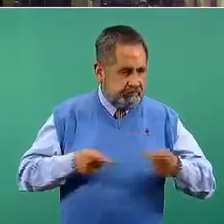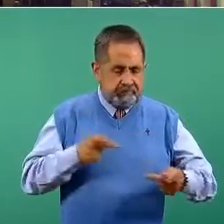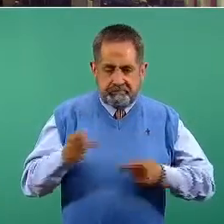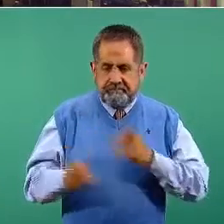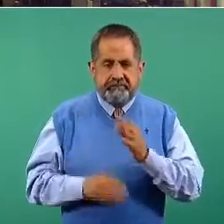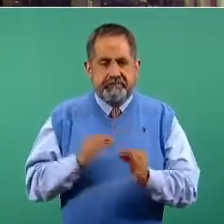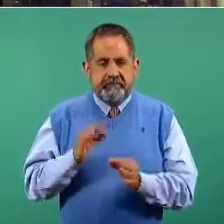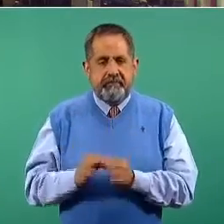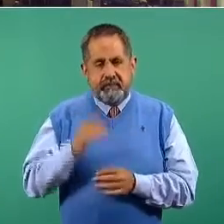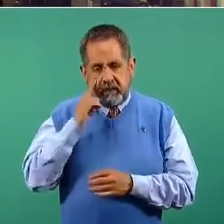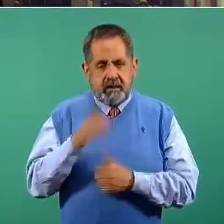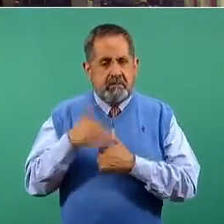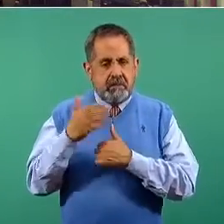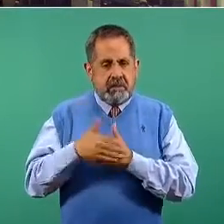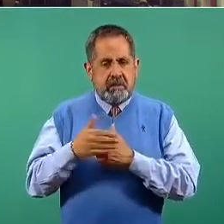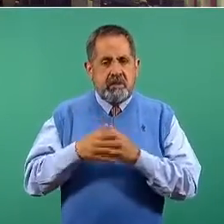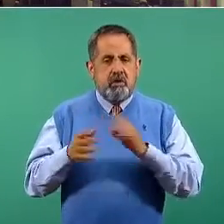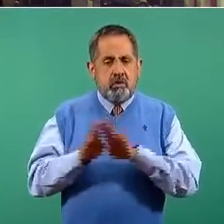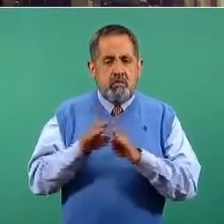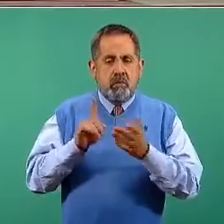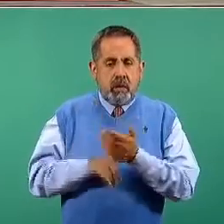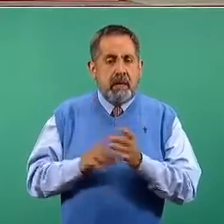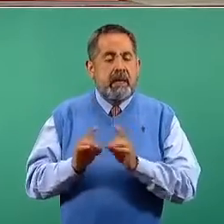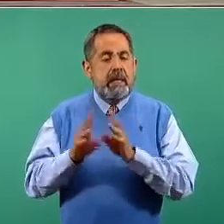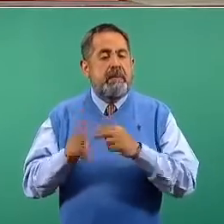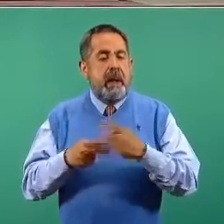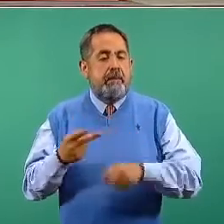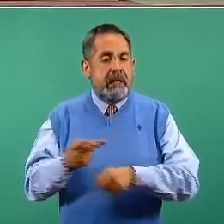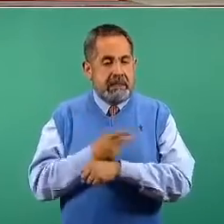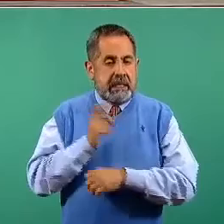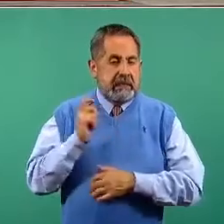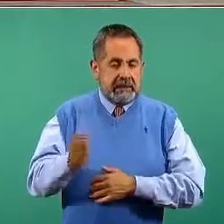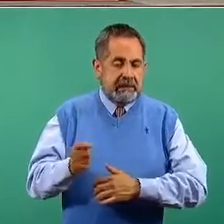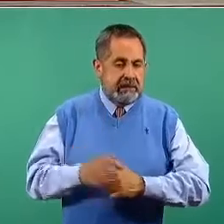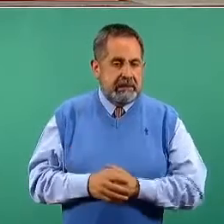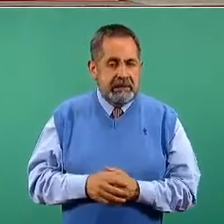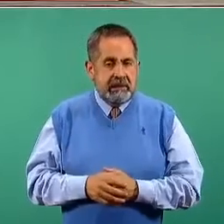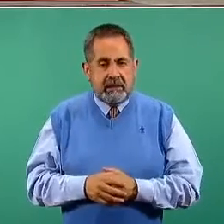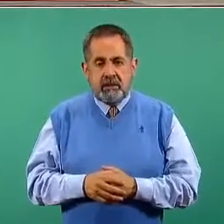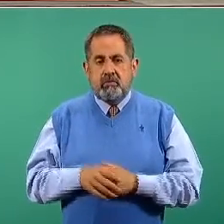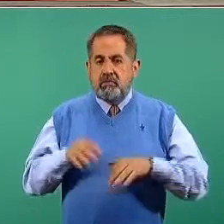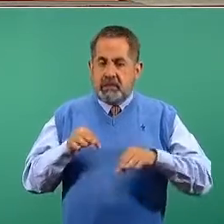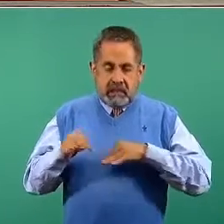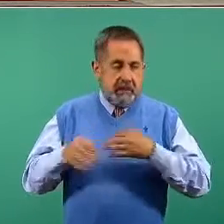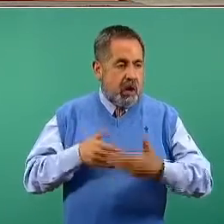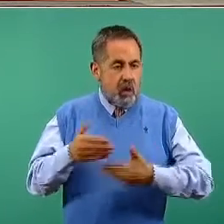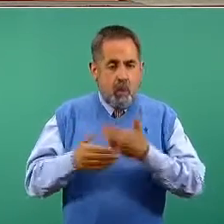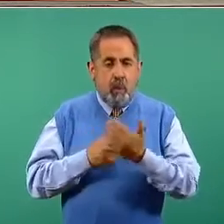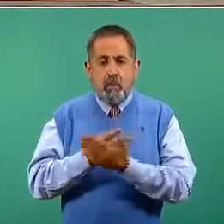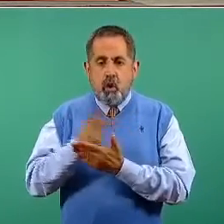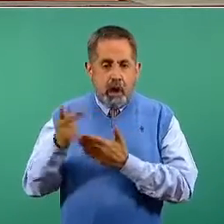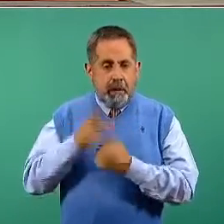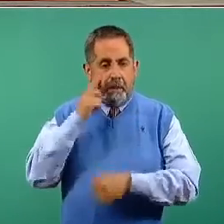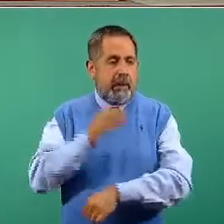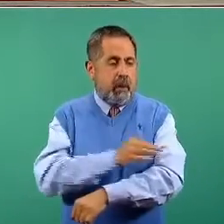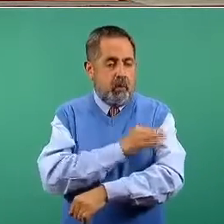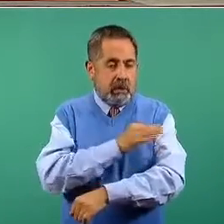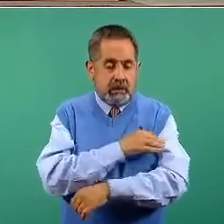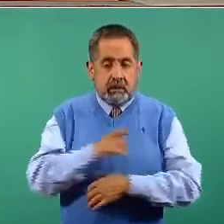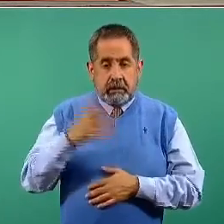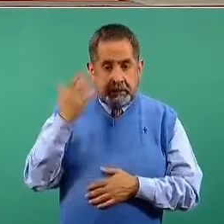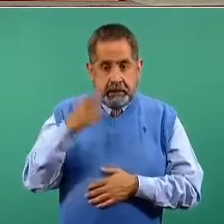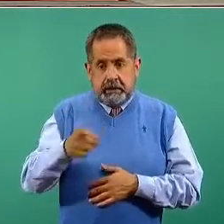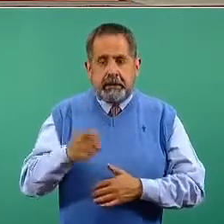estos eventos o elementos o momentos de mucha actividad en nuestro programa de vacunación. Como